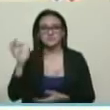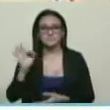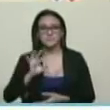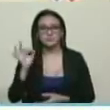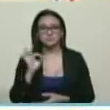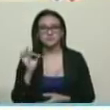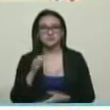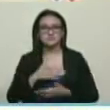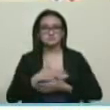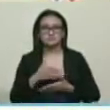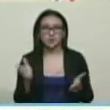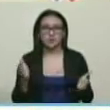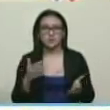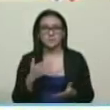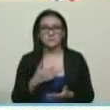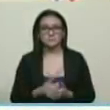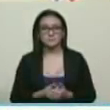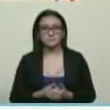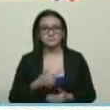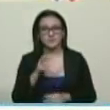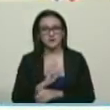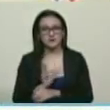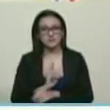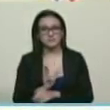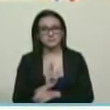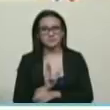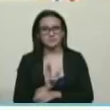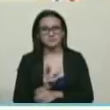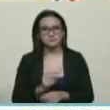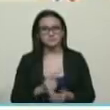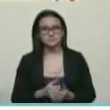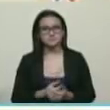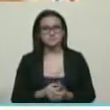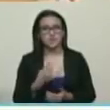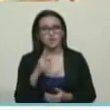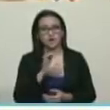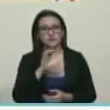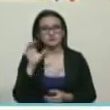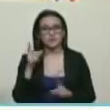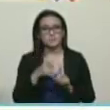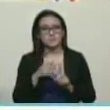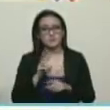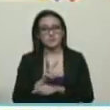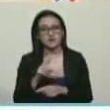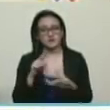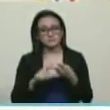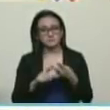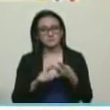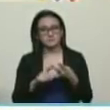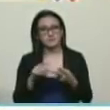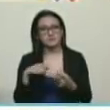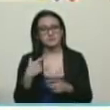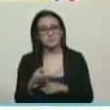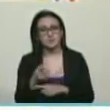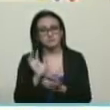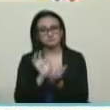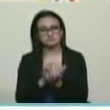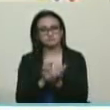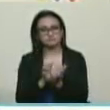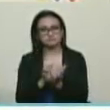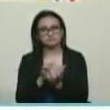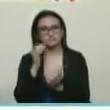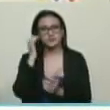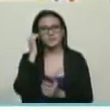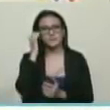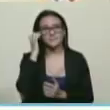apertura lo más pronto posible que los otros estados, en este caso fueron estos dos estados, primero Vargas, luego Nueva Esparta y